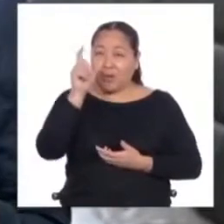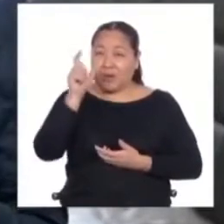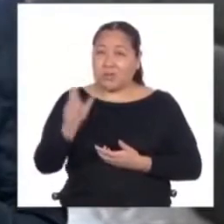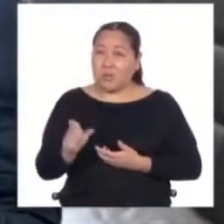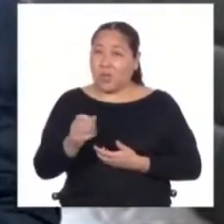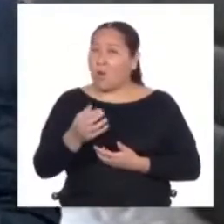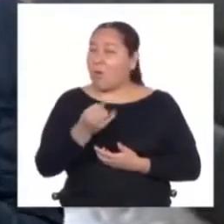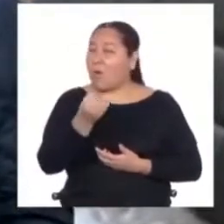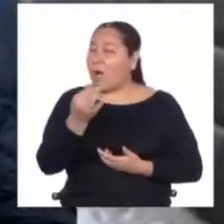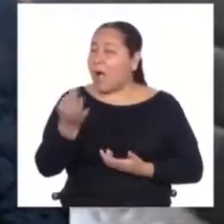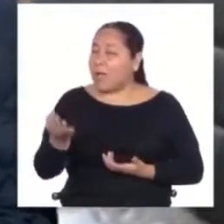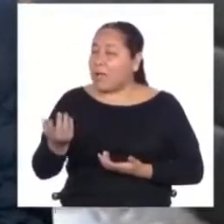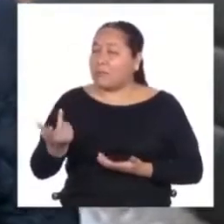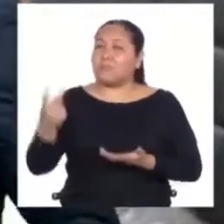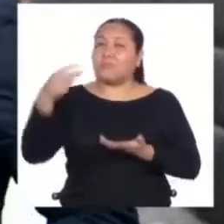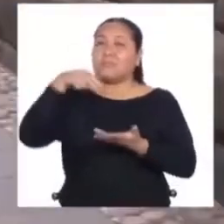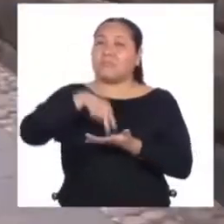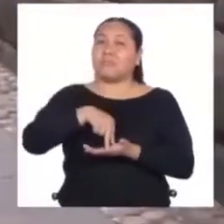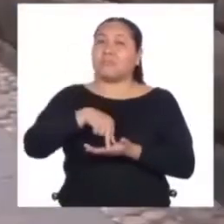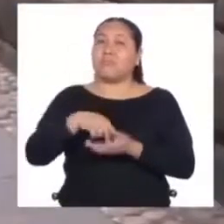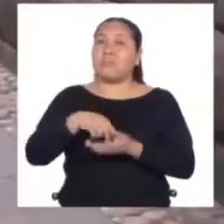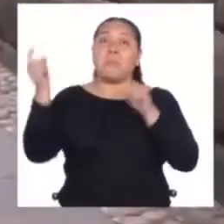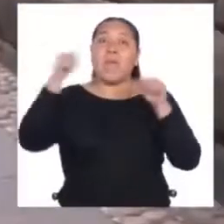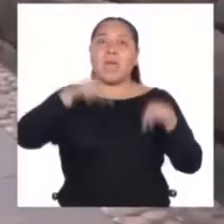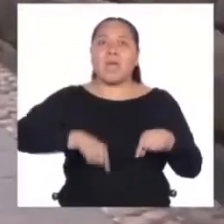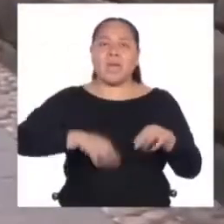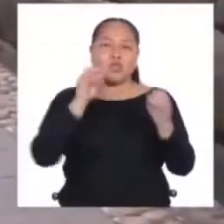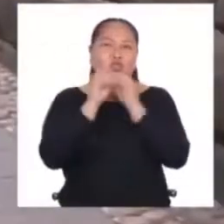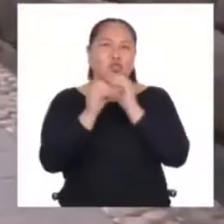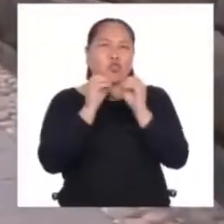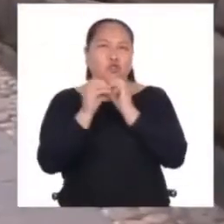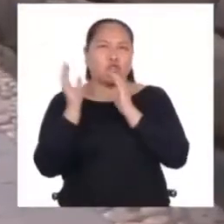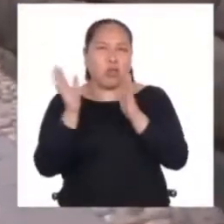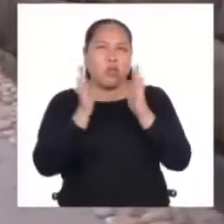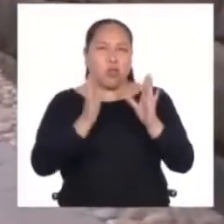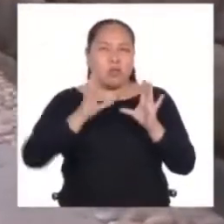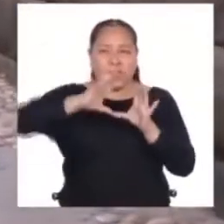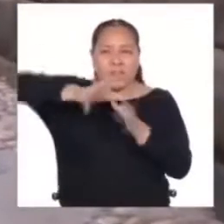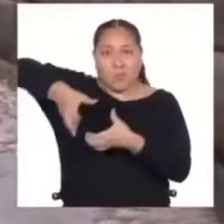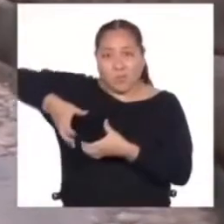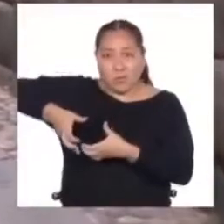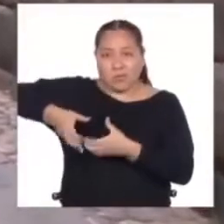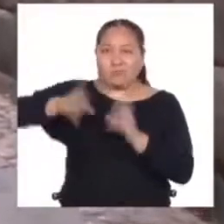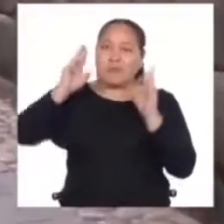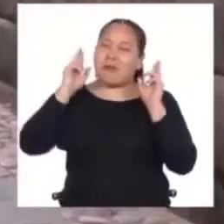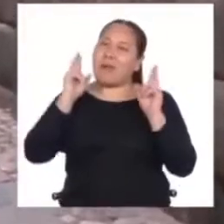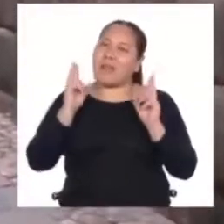que vivimos? Ojalá, ¿no? Nos vemos en la próxima.